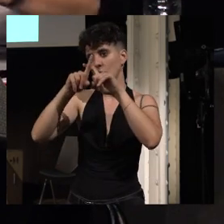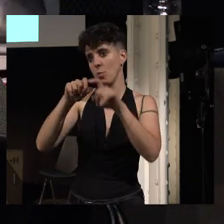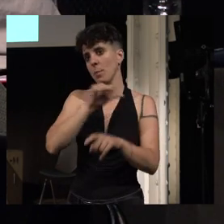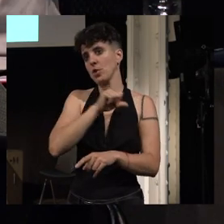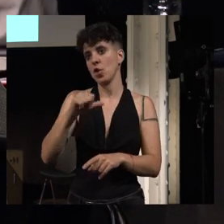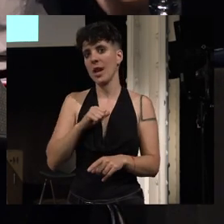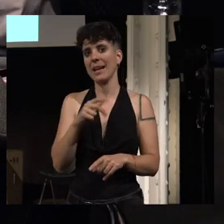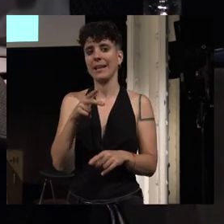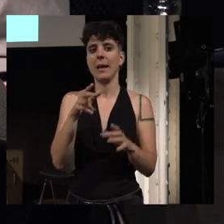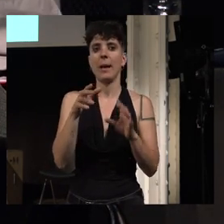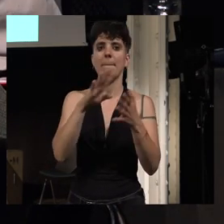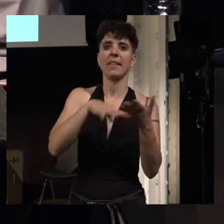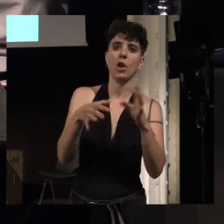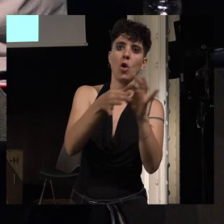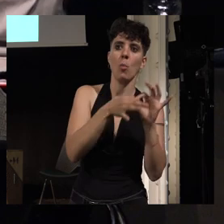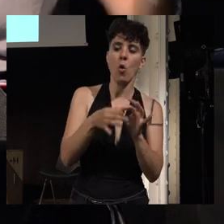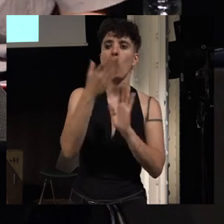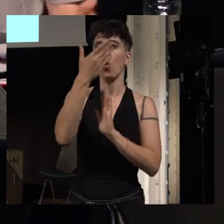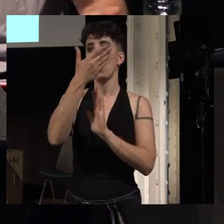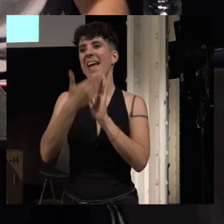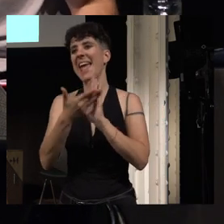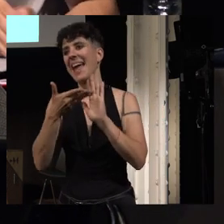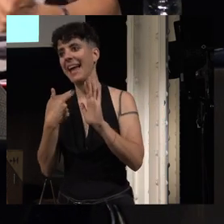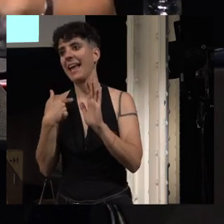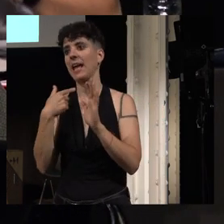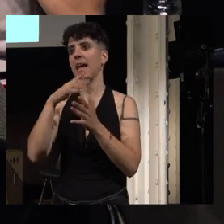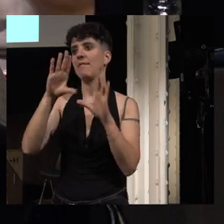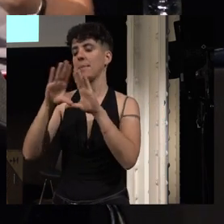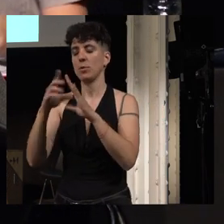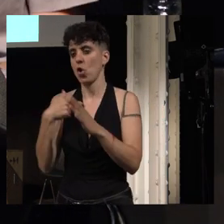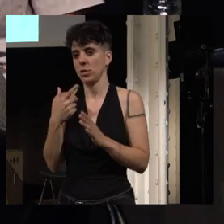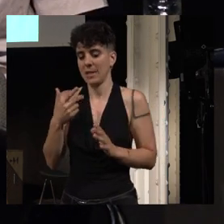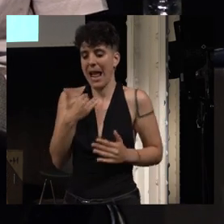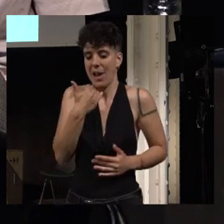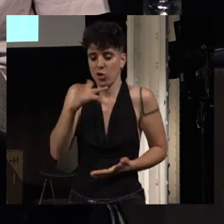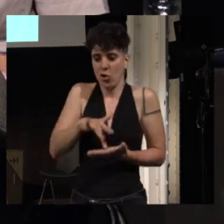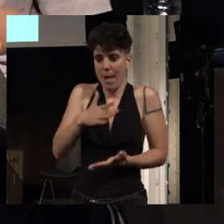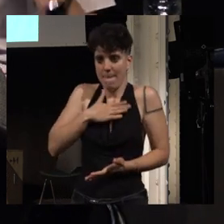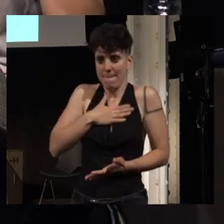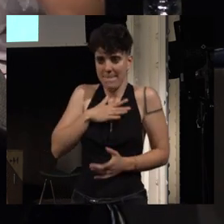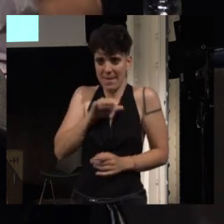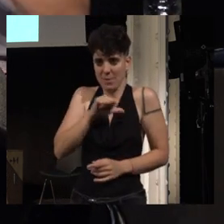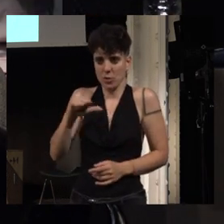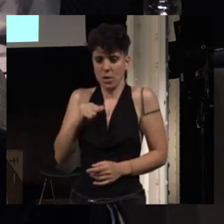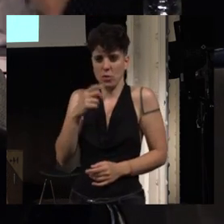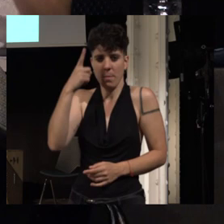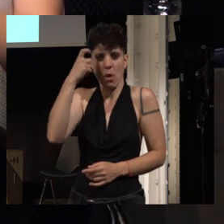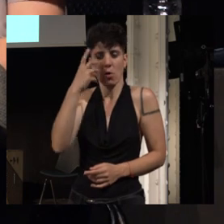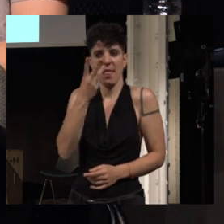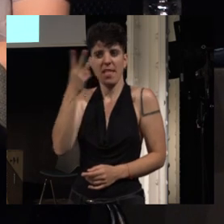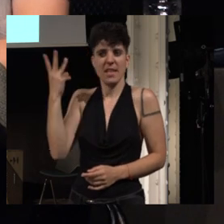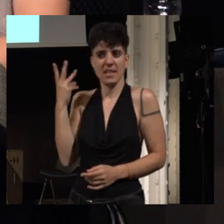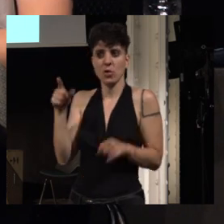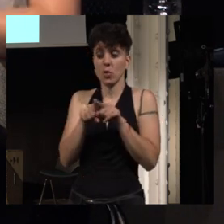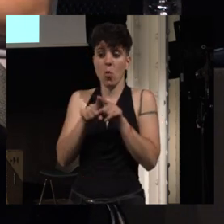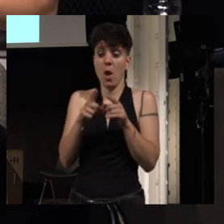ni con Barcelona en Comú, ni con el eje de feminismo, no, sino que es una cosa que me pasó a mí. Yo me acuerdo hace 3 años cuando, como muchas de las personas que